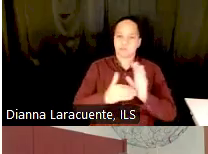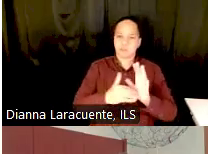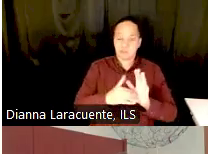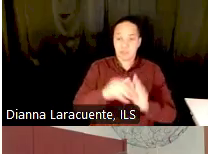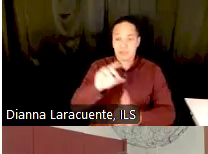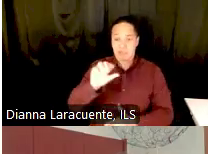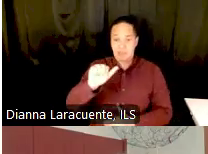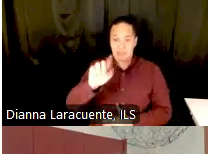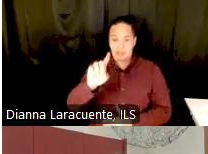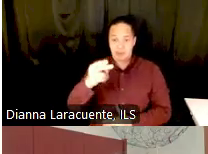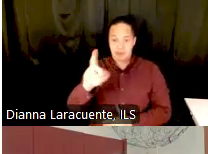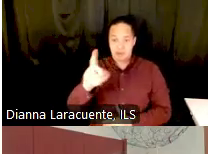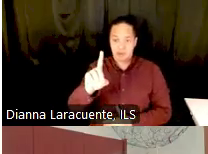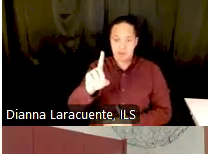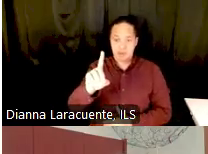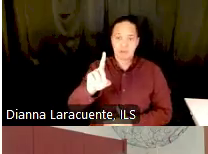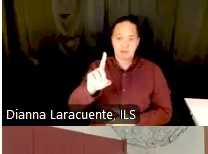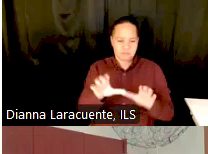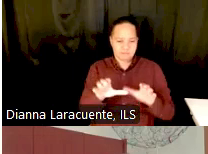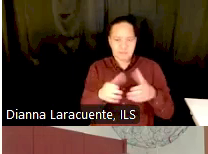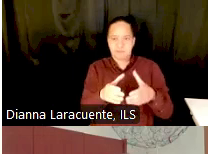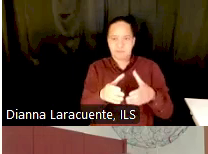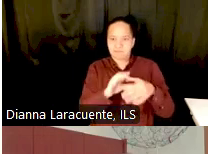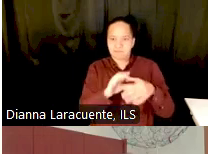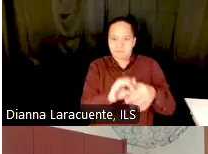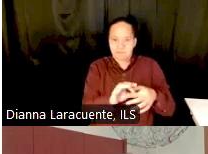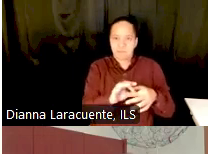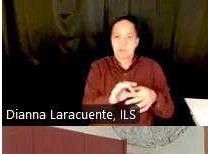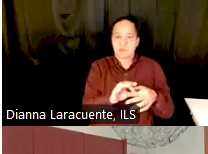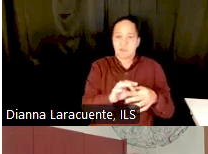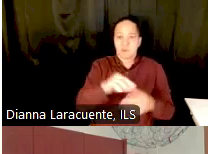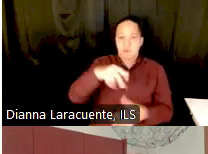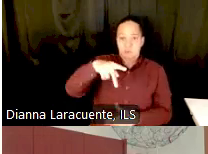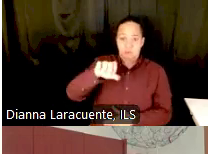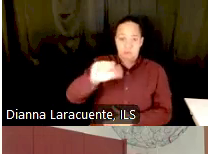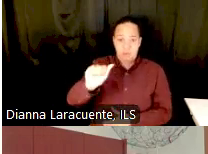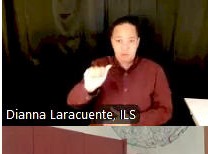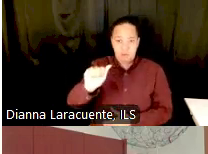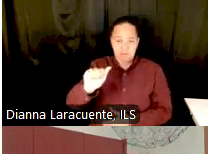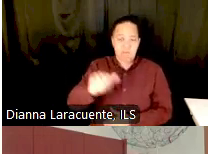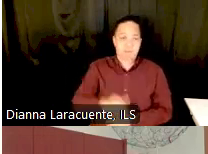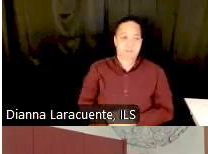atención estén comórbidos o acompañados de trastornos específicos del aprendizaje.